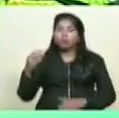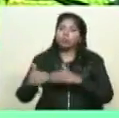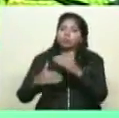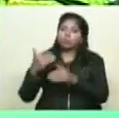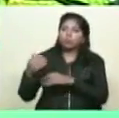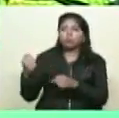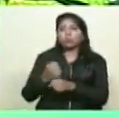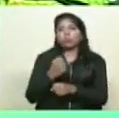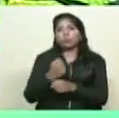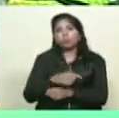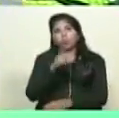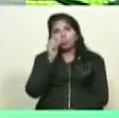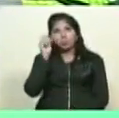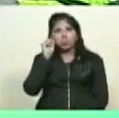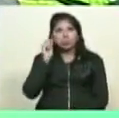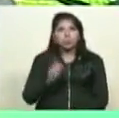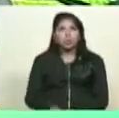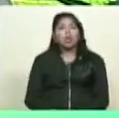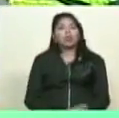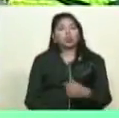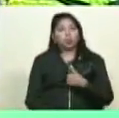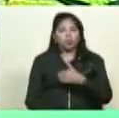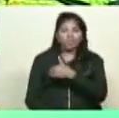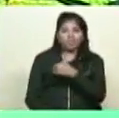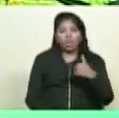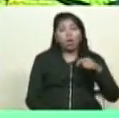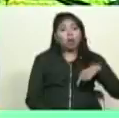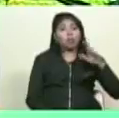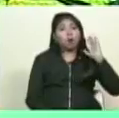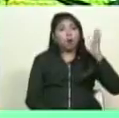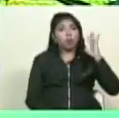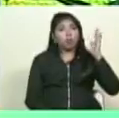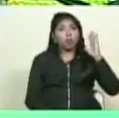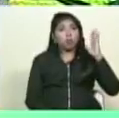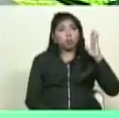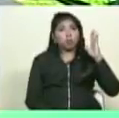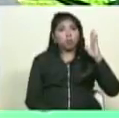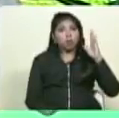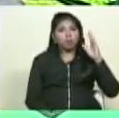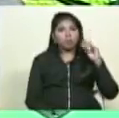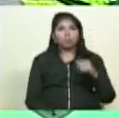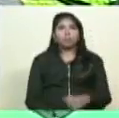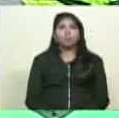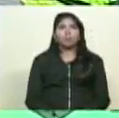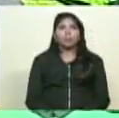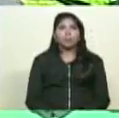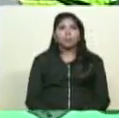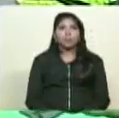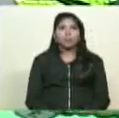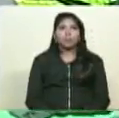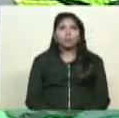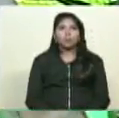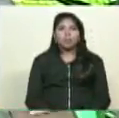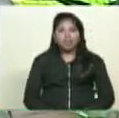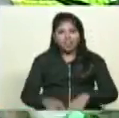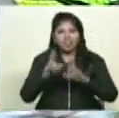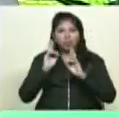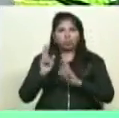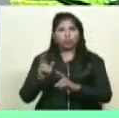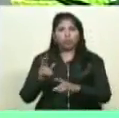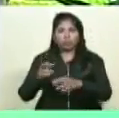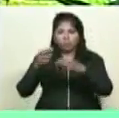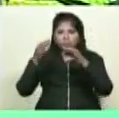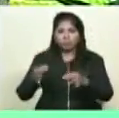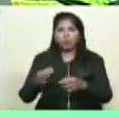trabajadoras. Y yo aspiro que este Congreso vaya dando resultados y